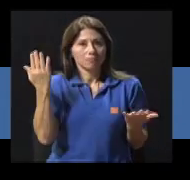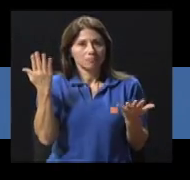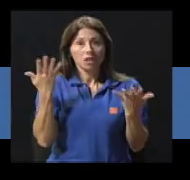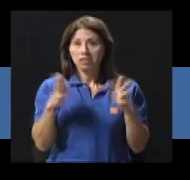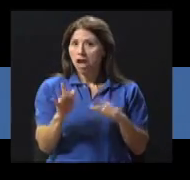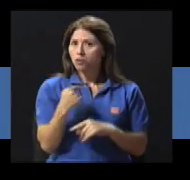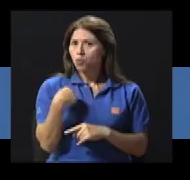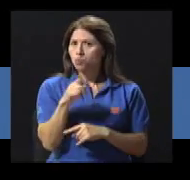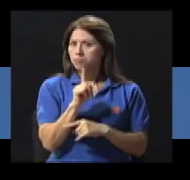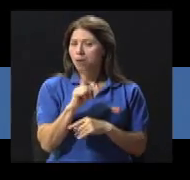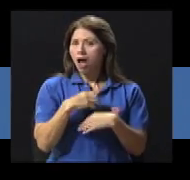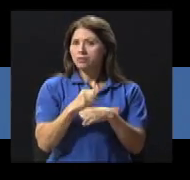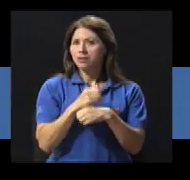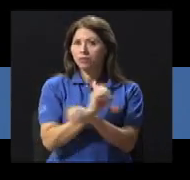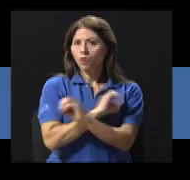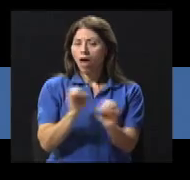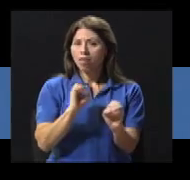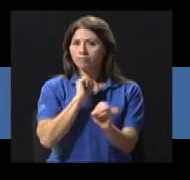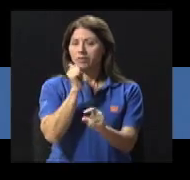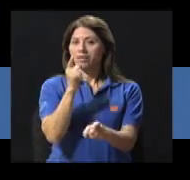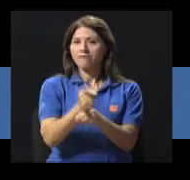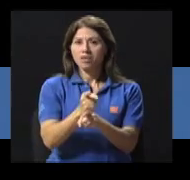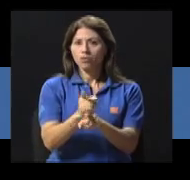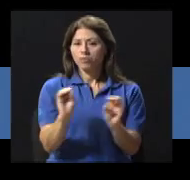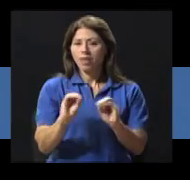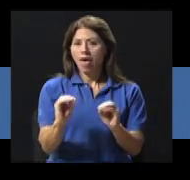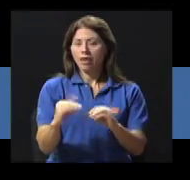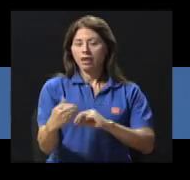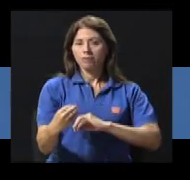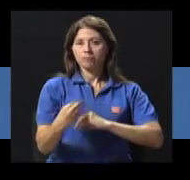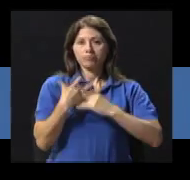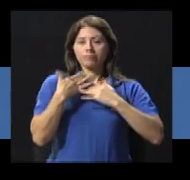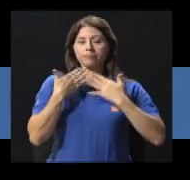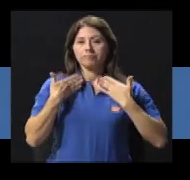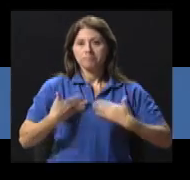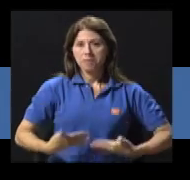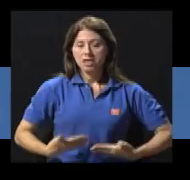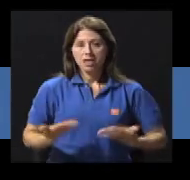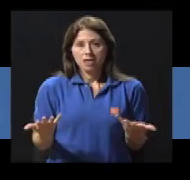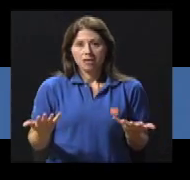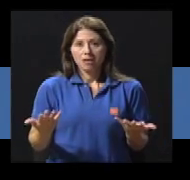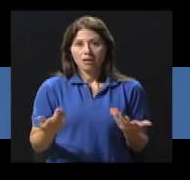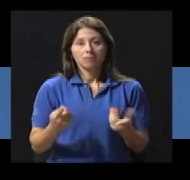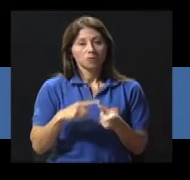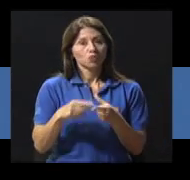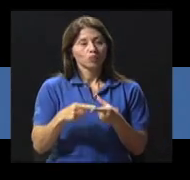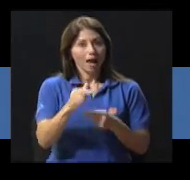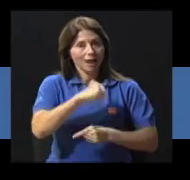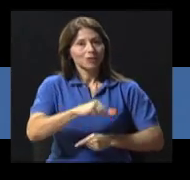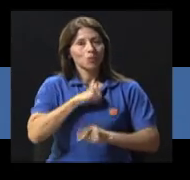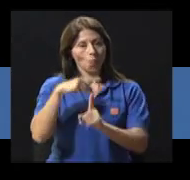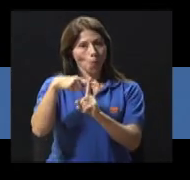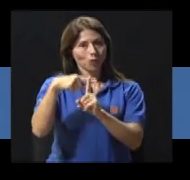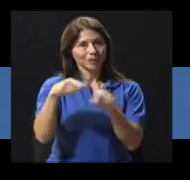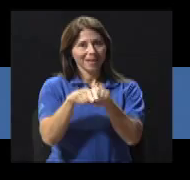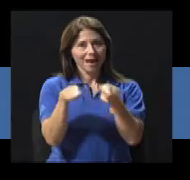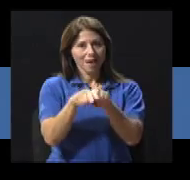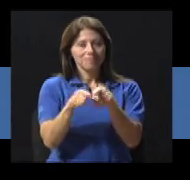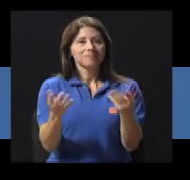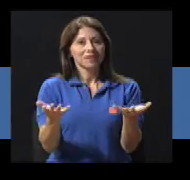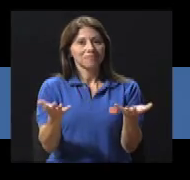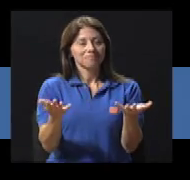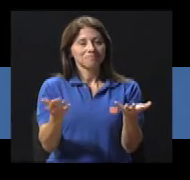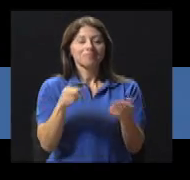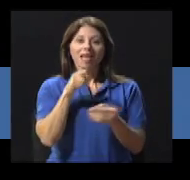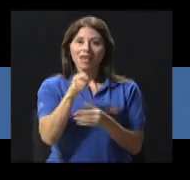haciendo nada indebido que me dañe el sistema, por dicha. Y di tener una actitud positiva